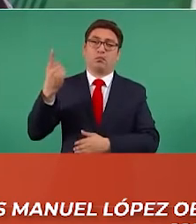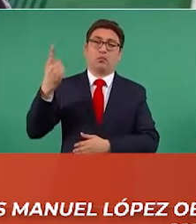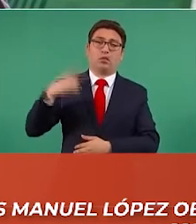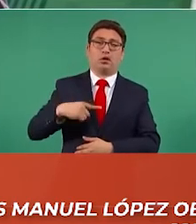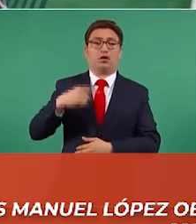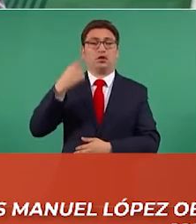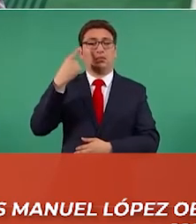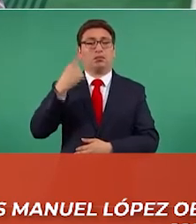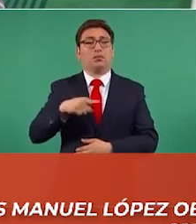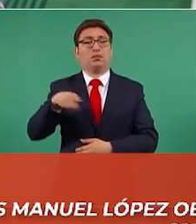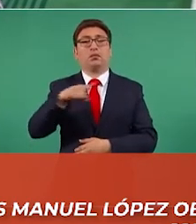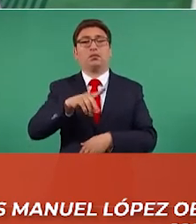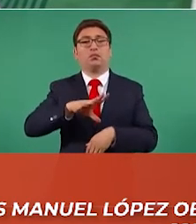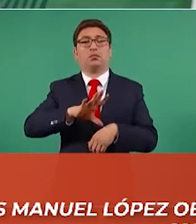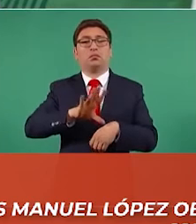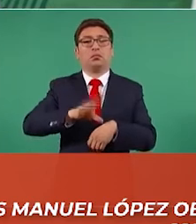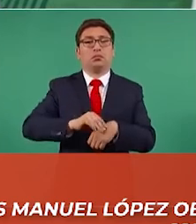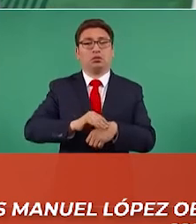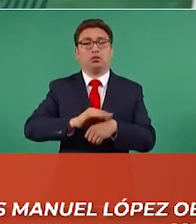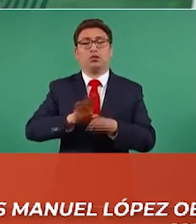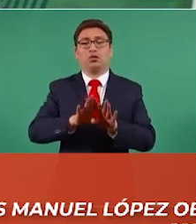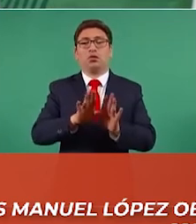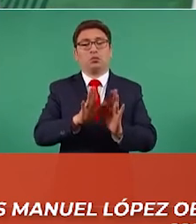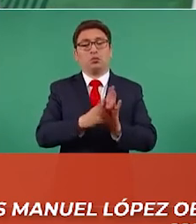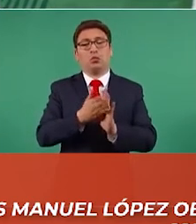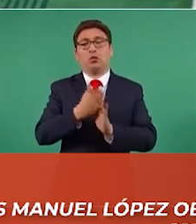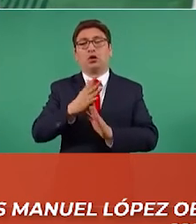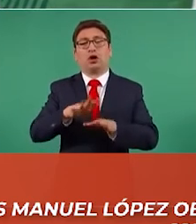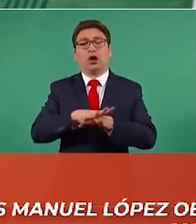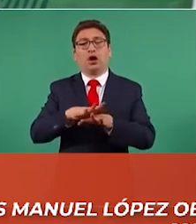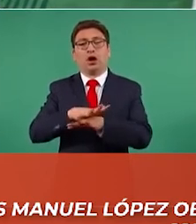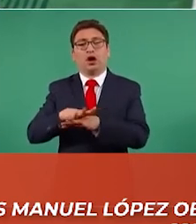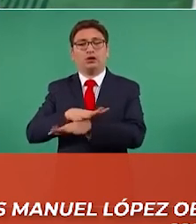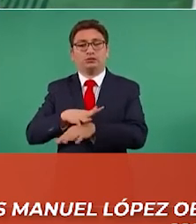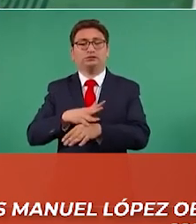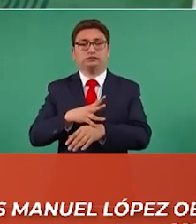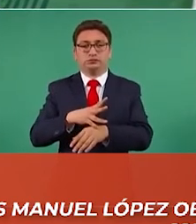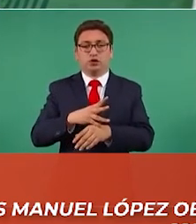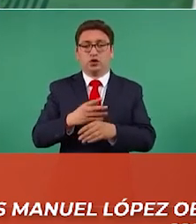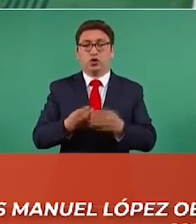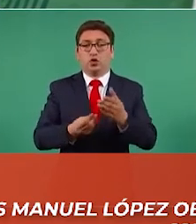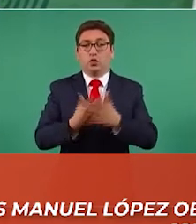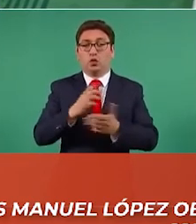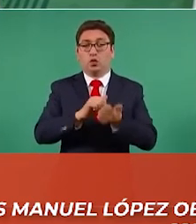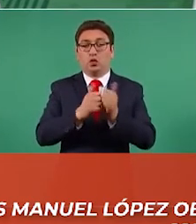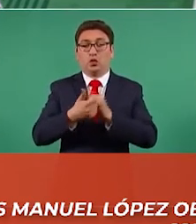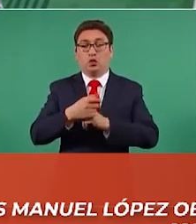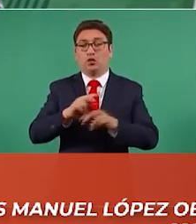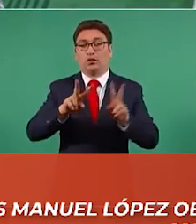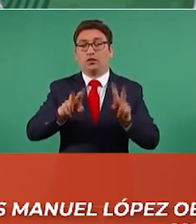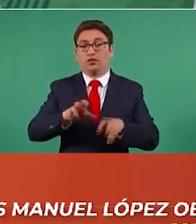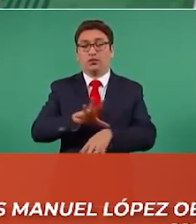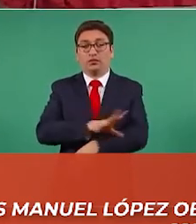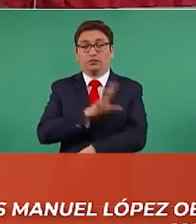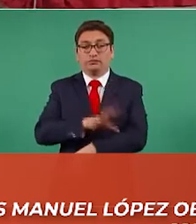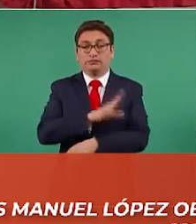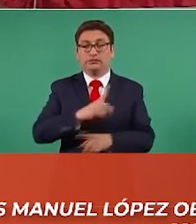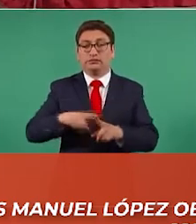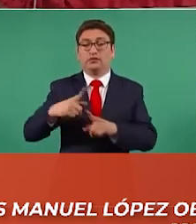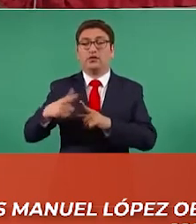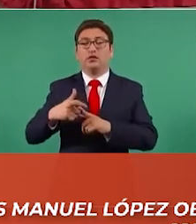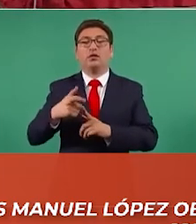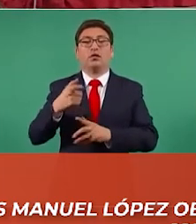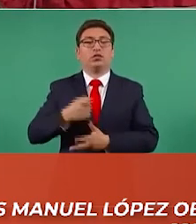para aprobar las llamadas reformas estructurales, sobre todo la reforma energética, se entregaba